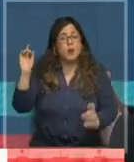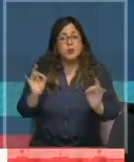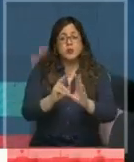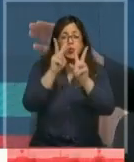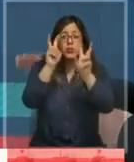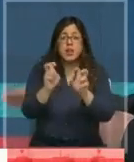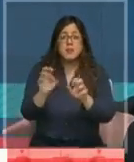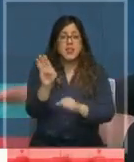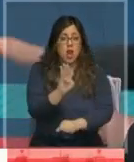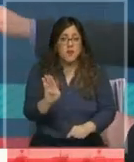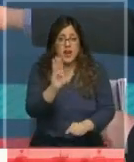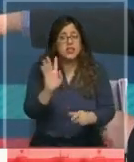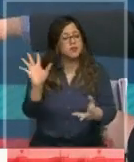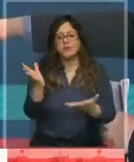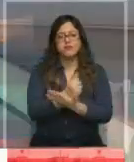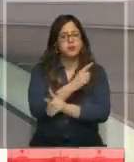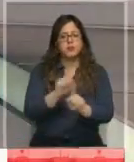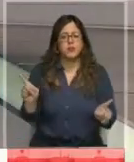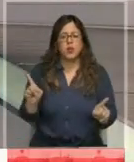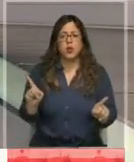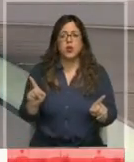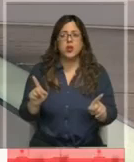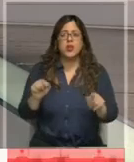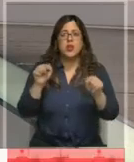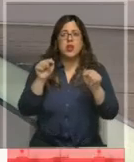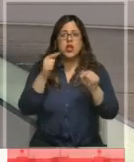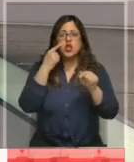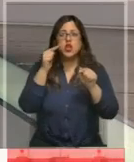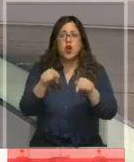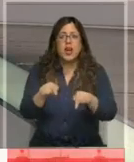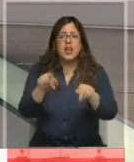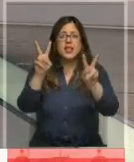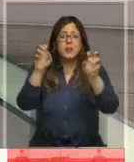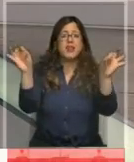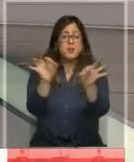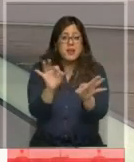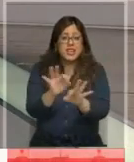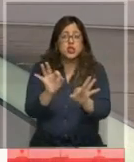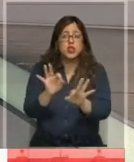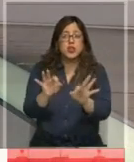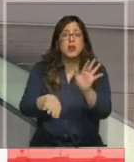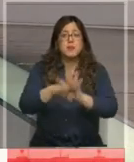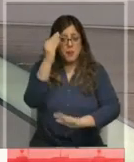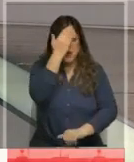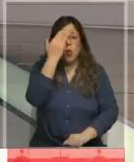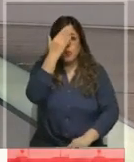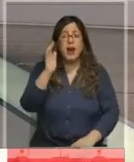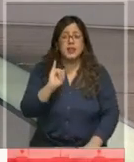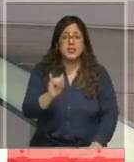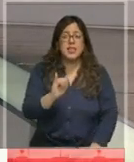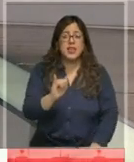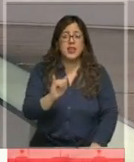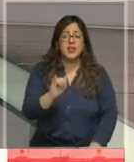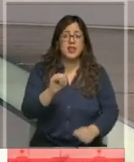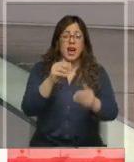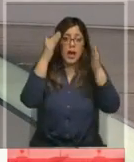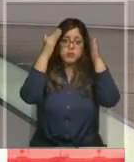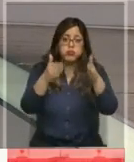lo básico, no lo logramos. Justificación, eso es lo más, para mí, lo más... Esto es lo más preocupante. Lo más preocupante, sí, justificación del golpe...